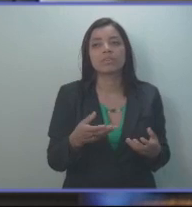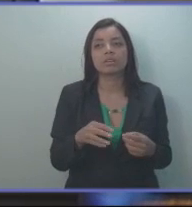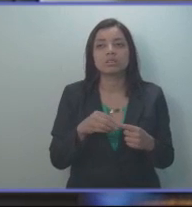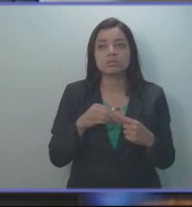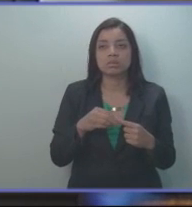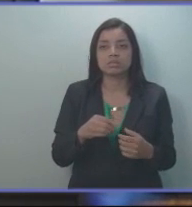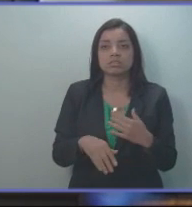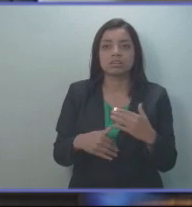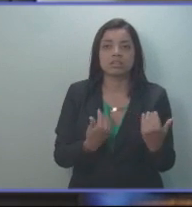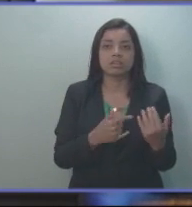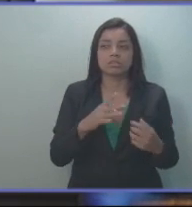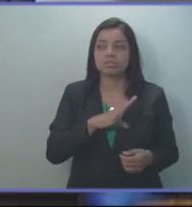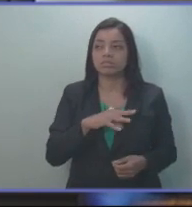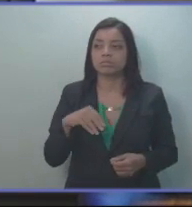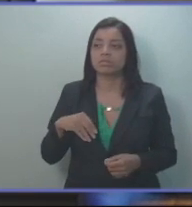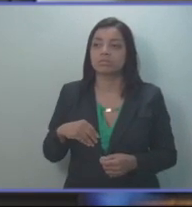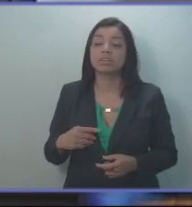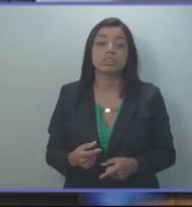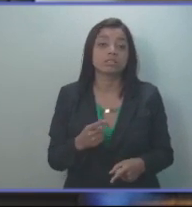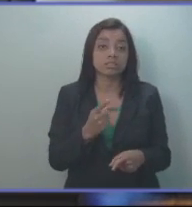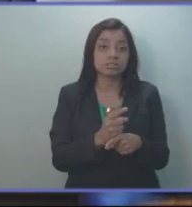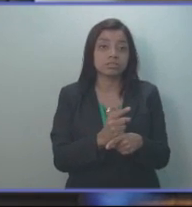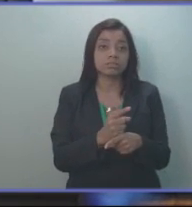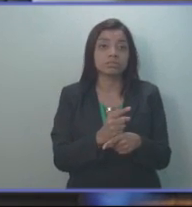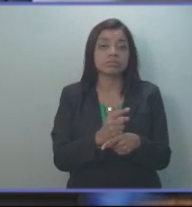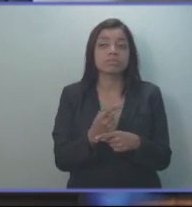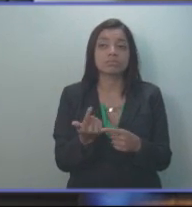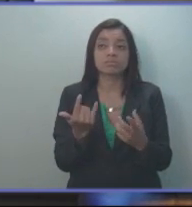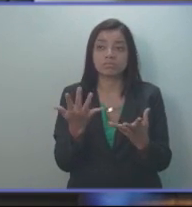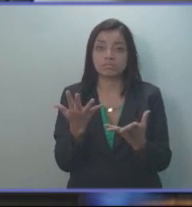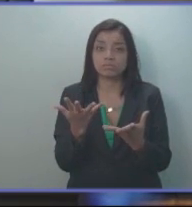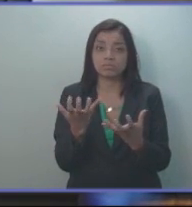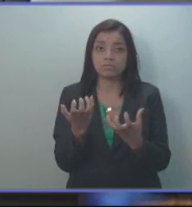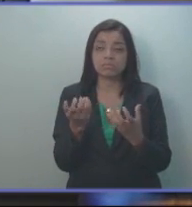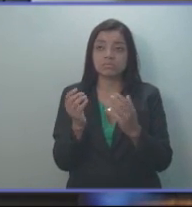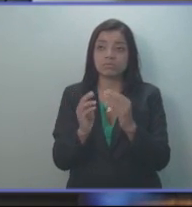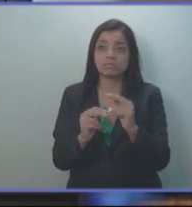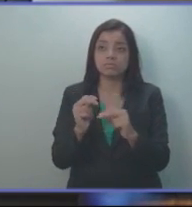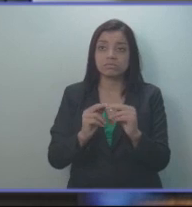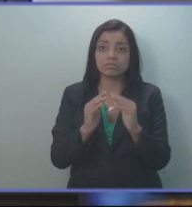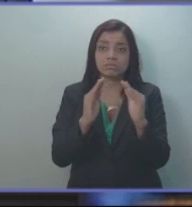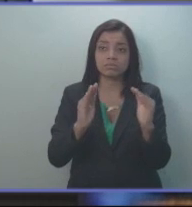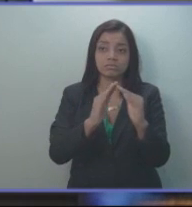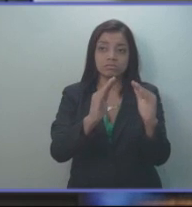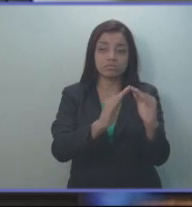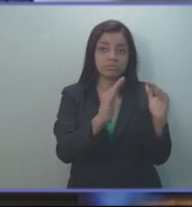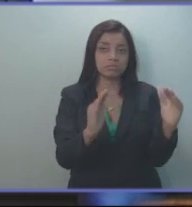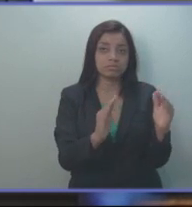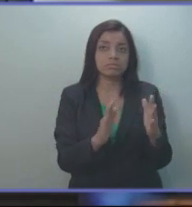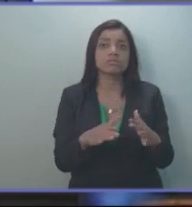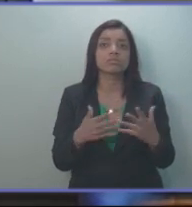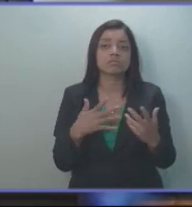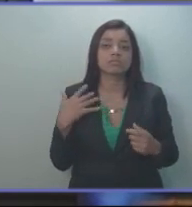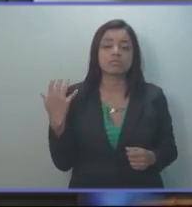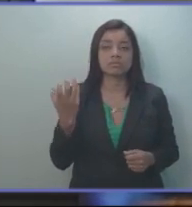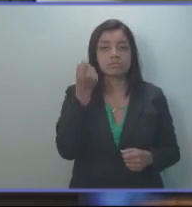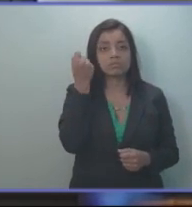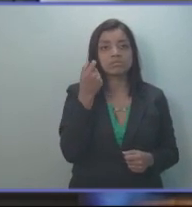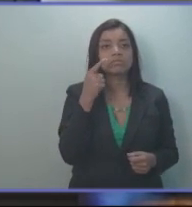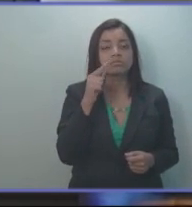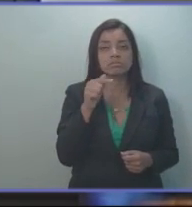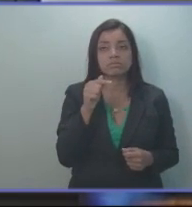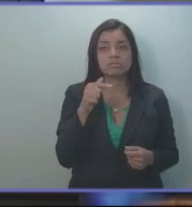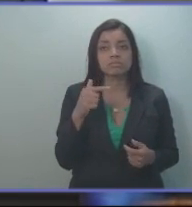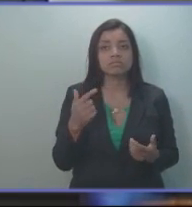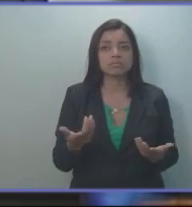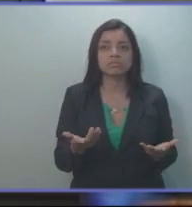especial a estas familias que en efecto quieren reconstruir su vivienda para lograr regresar a ese